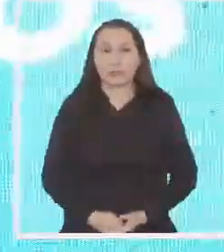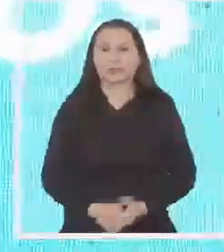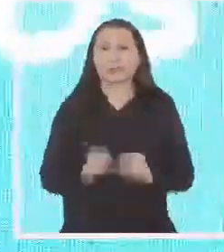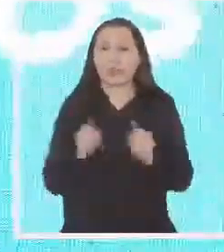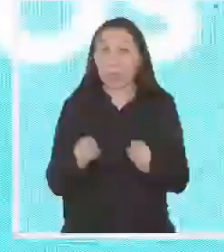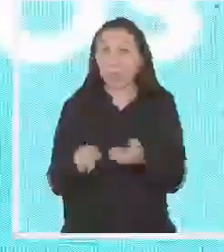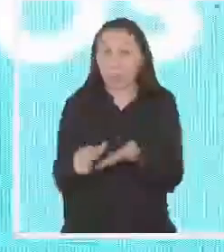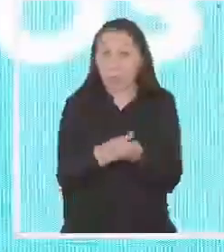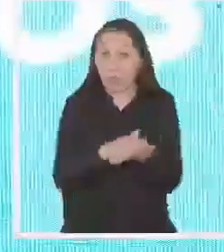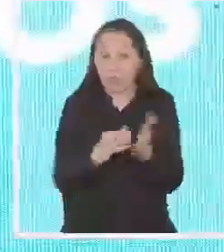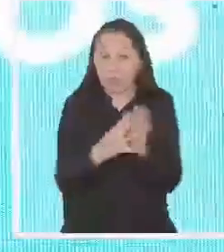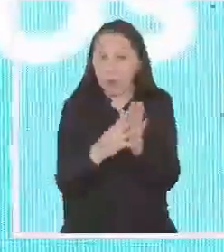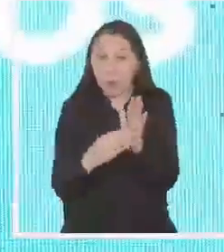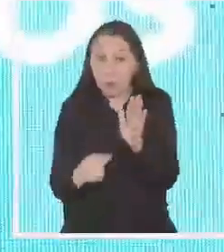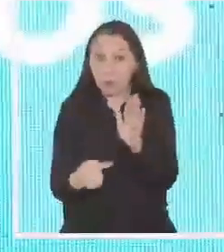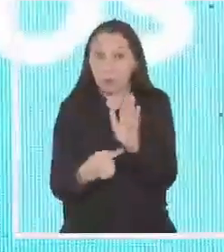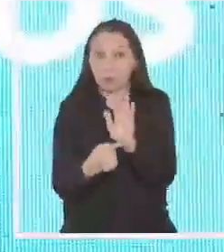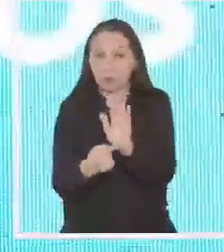Estos ejemplos,